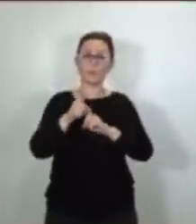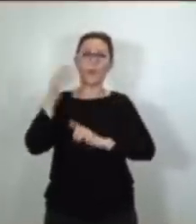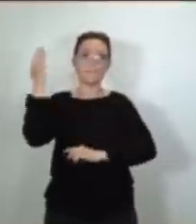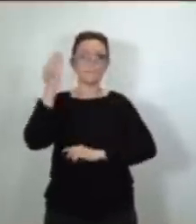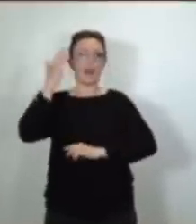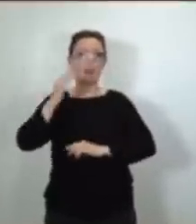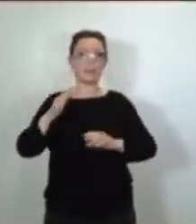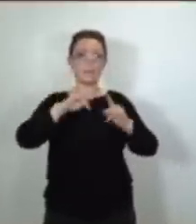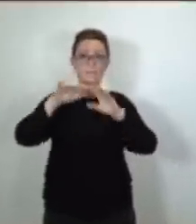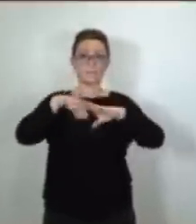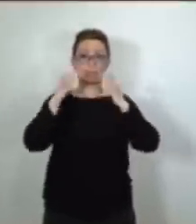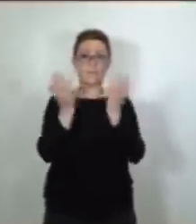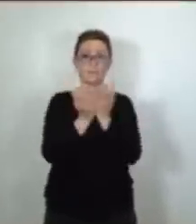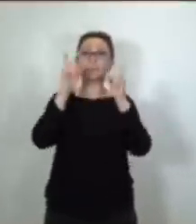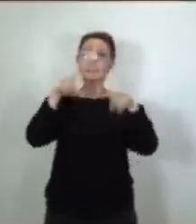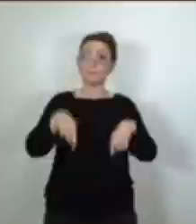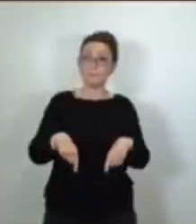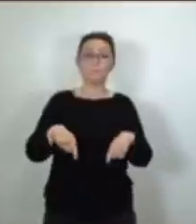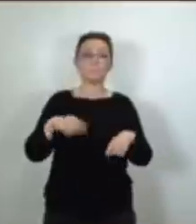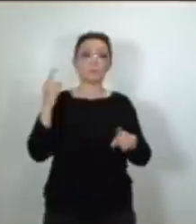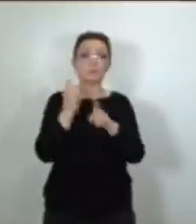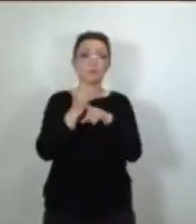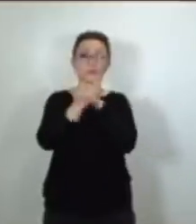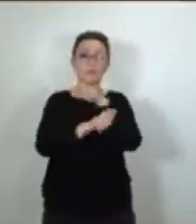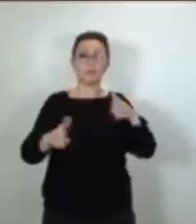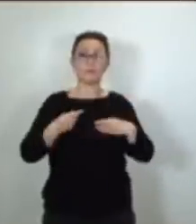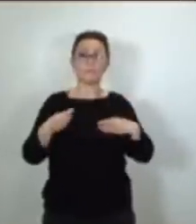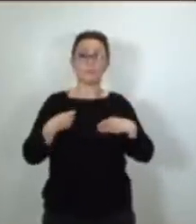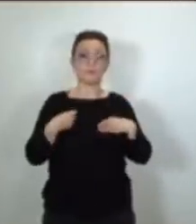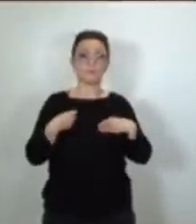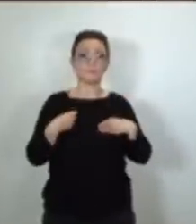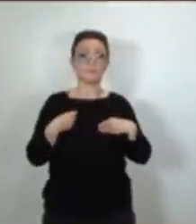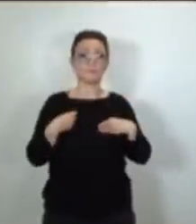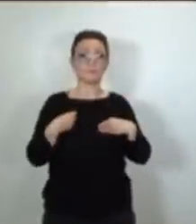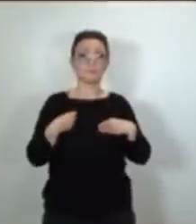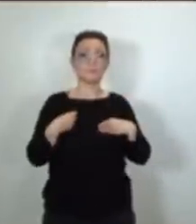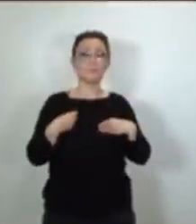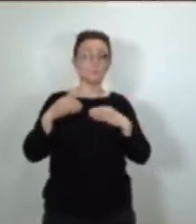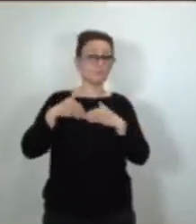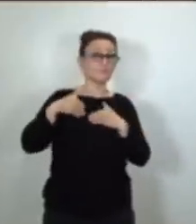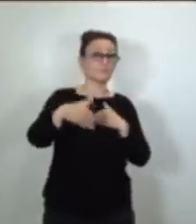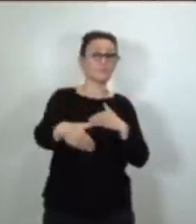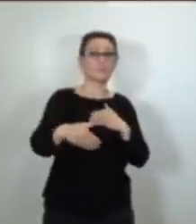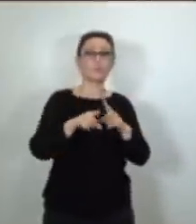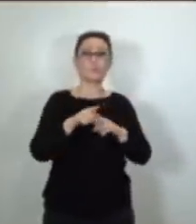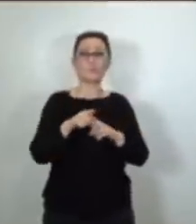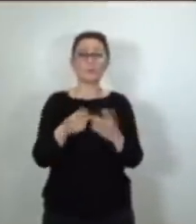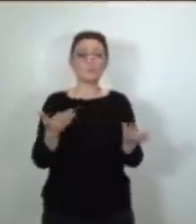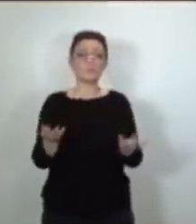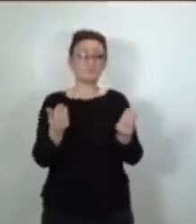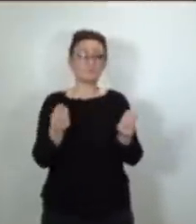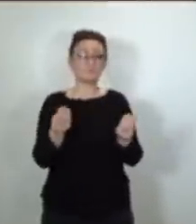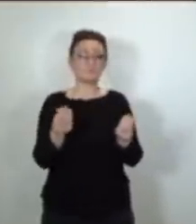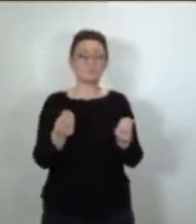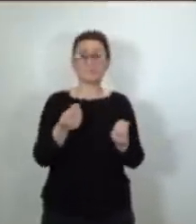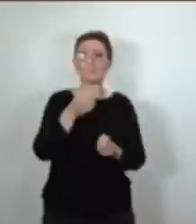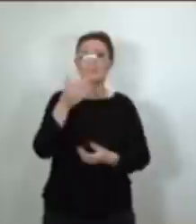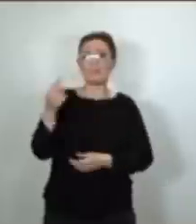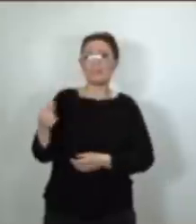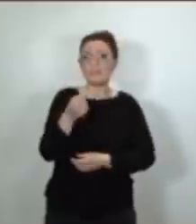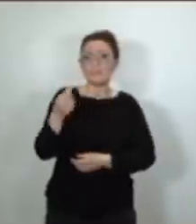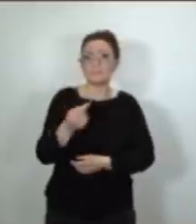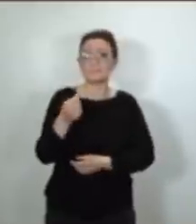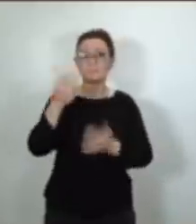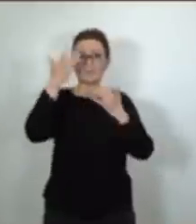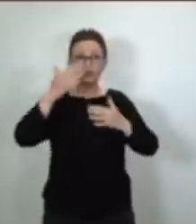buena parte de las vidas de la ciudadanía de nuestro país, que se enfrenta al futuro con pocas expectativas, con tristeza, con ansiedad y sin